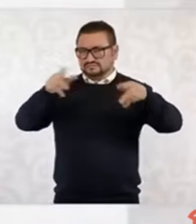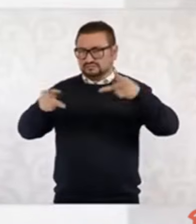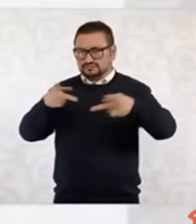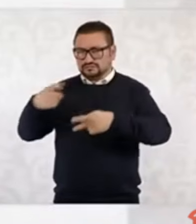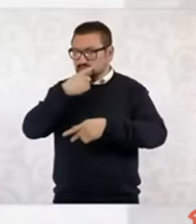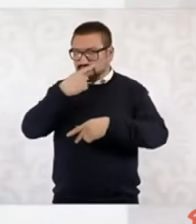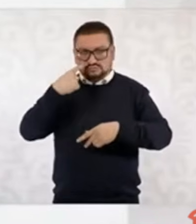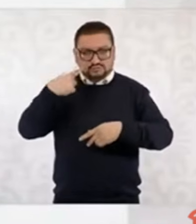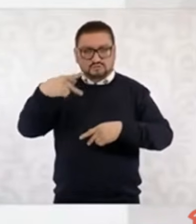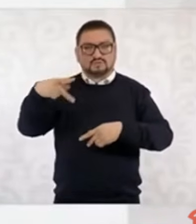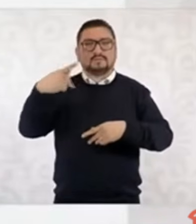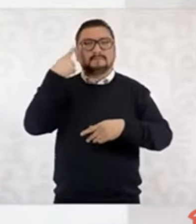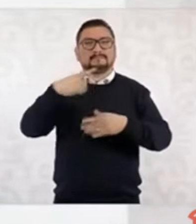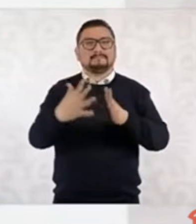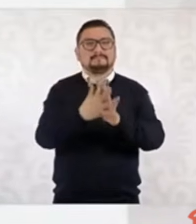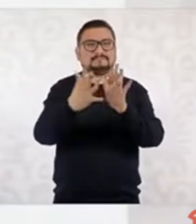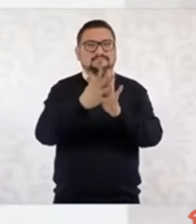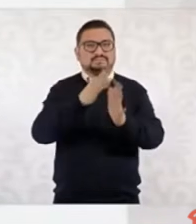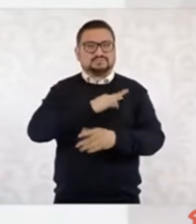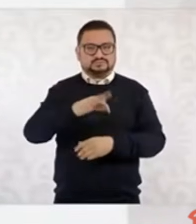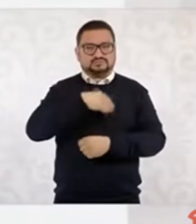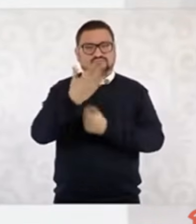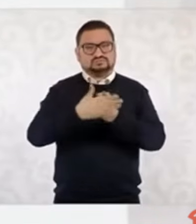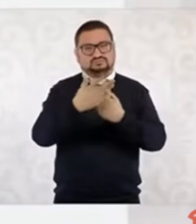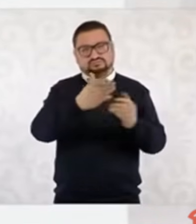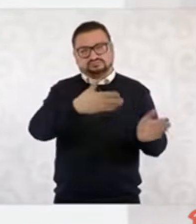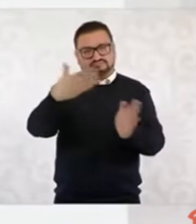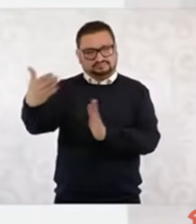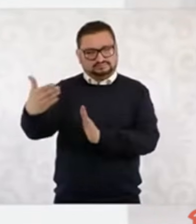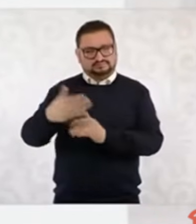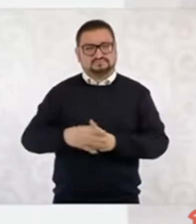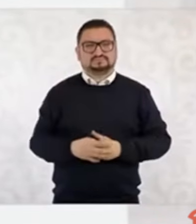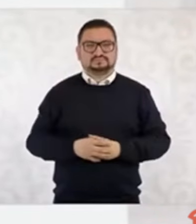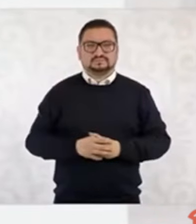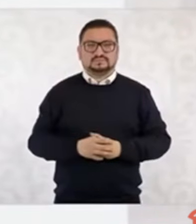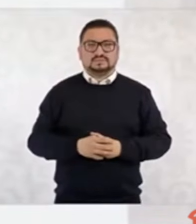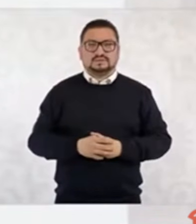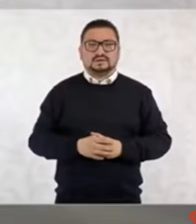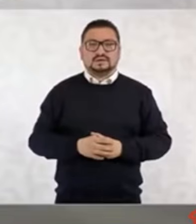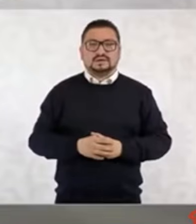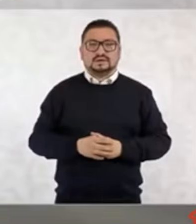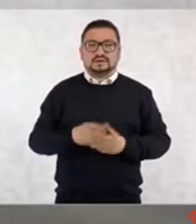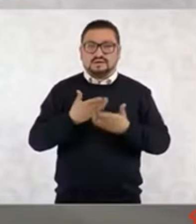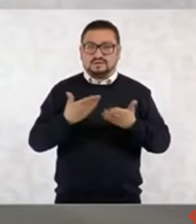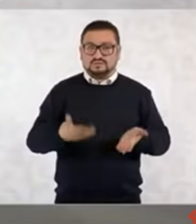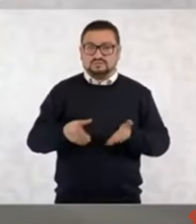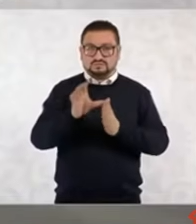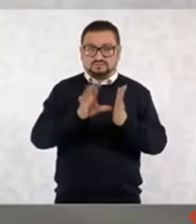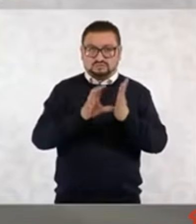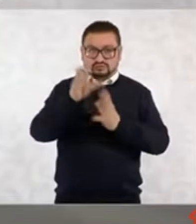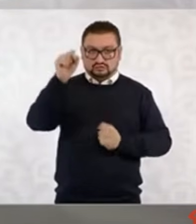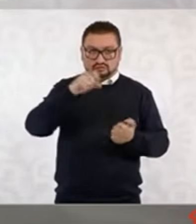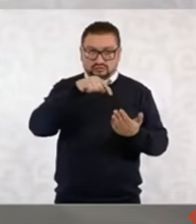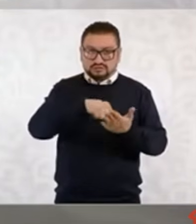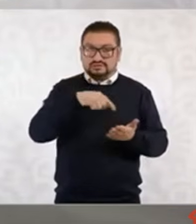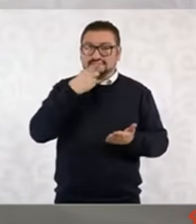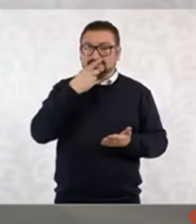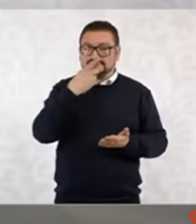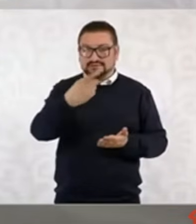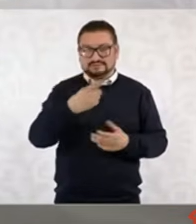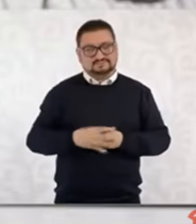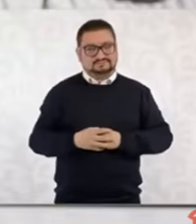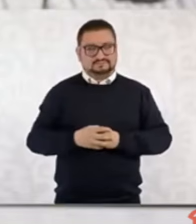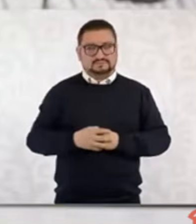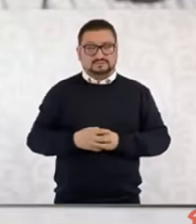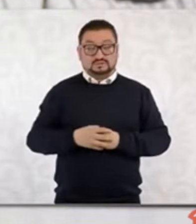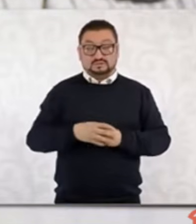democracia participativa. Pero bueno, eso ya será después. Hoy la propia Constitución establece que un número